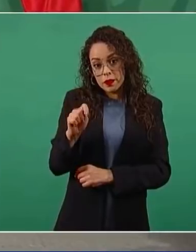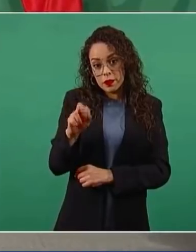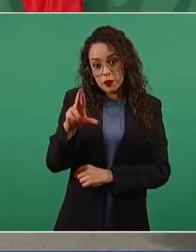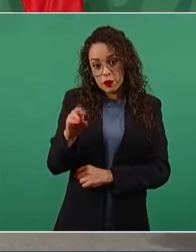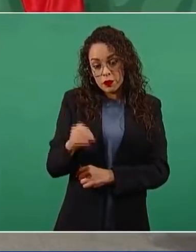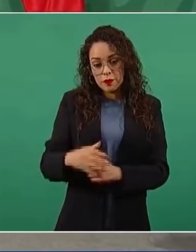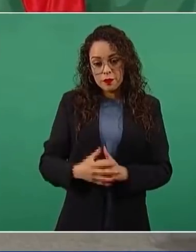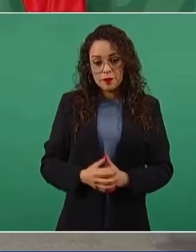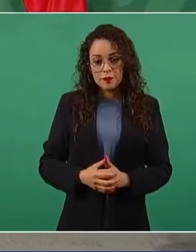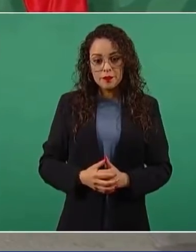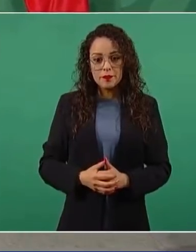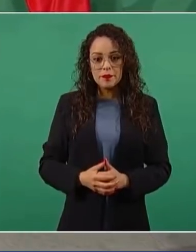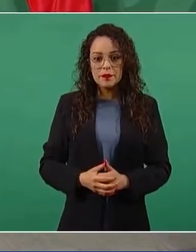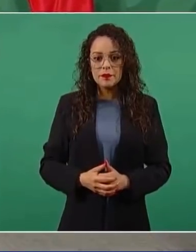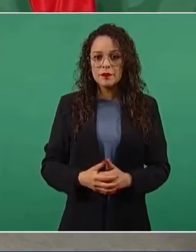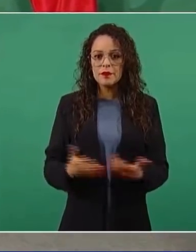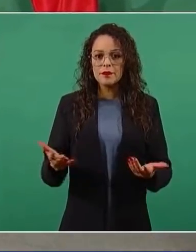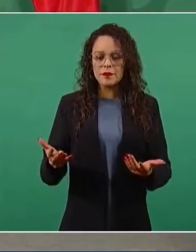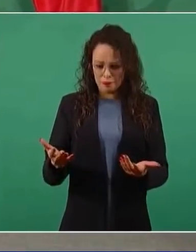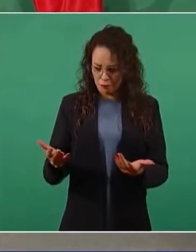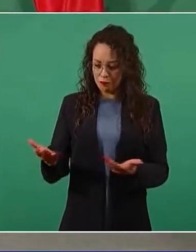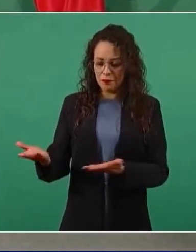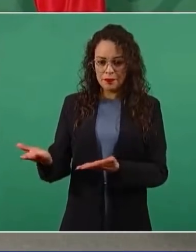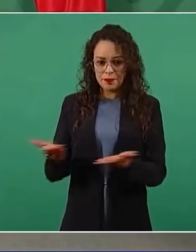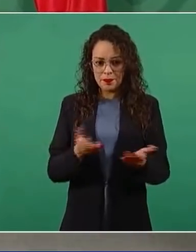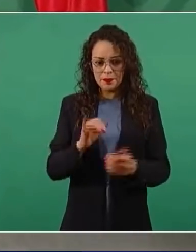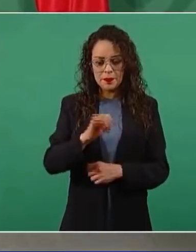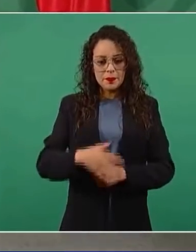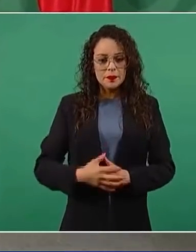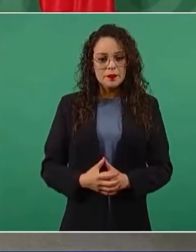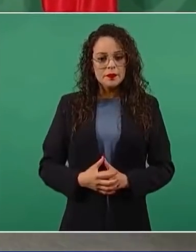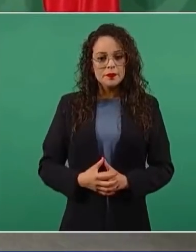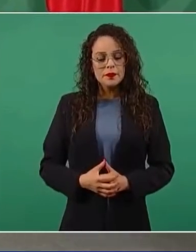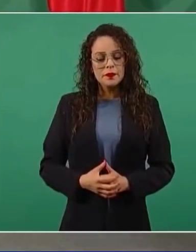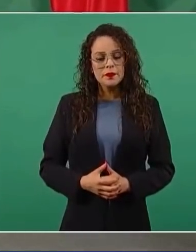dice, pásele,